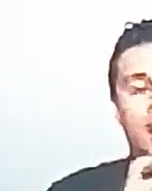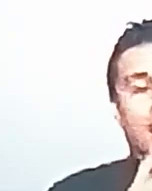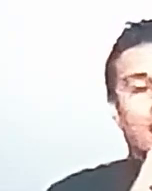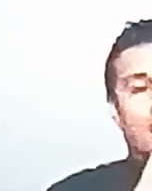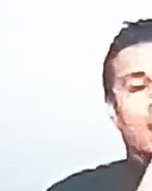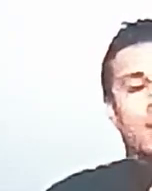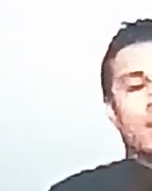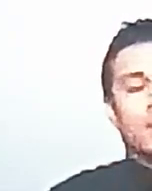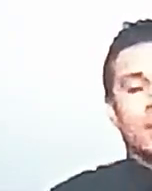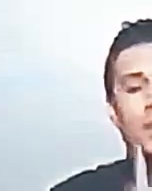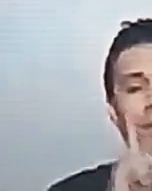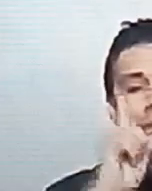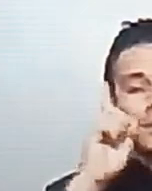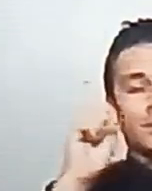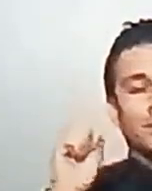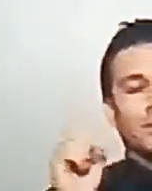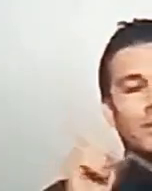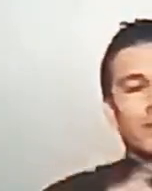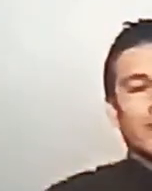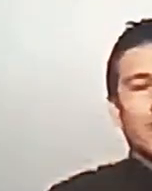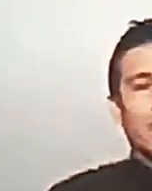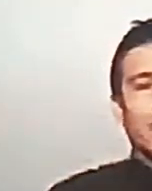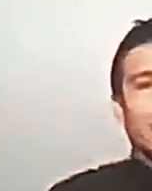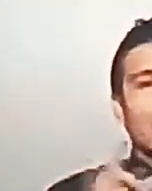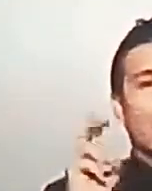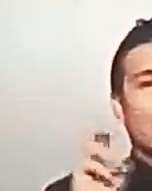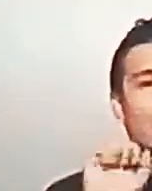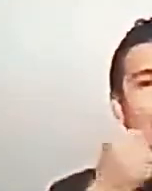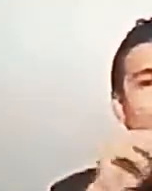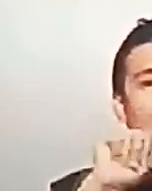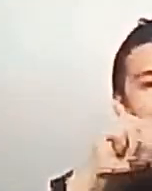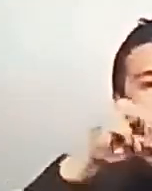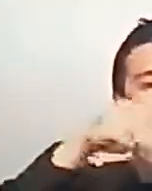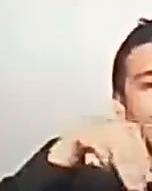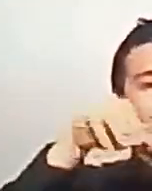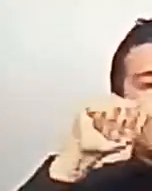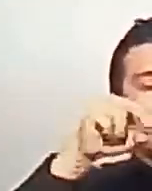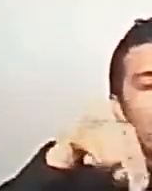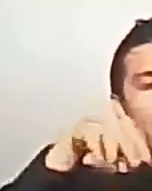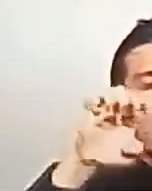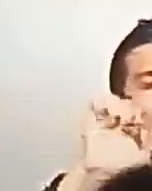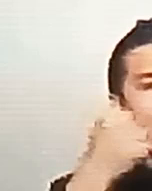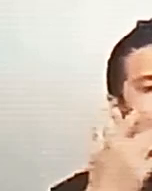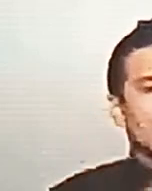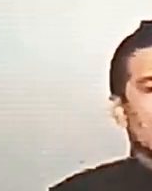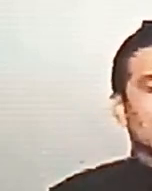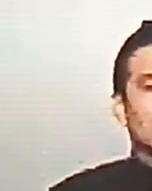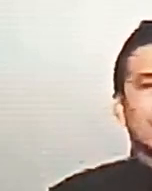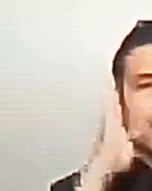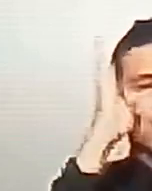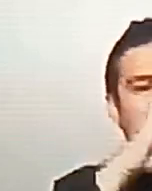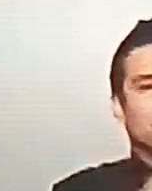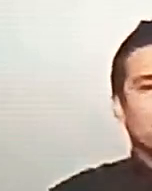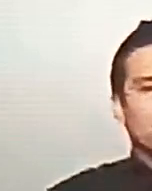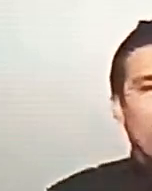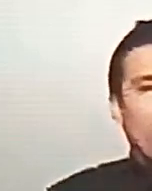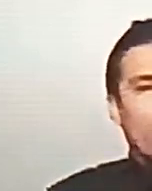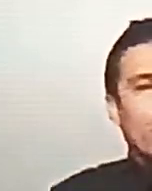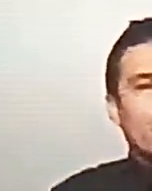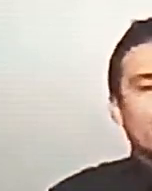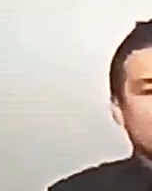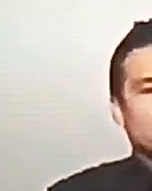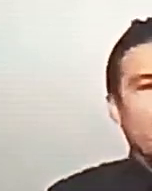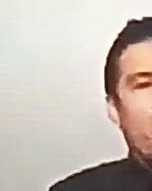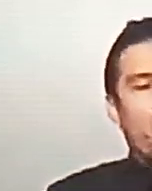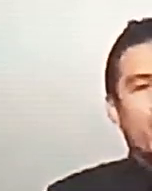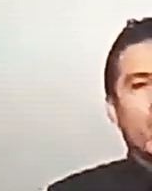de Samanes la justicia me dio la razón. Quiere decir que soy inocente, jamás toqué un solo centavo de las arcas